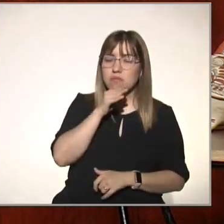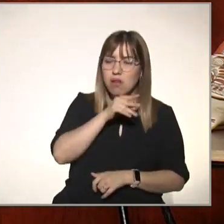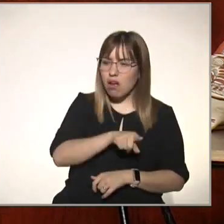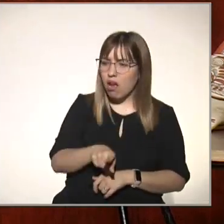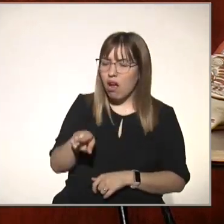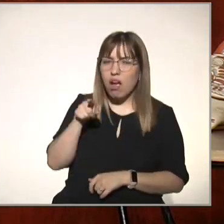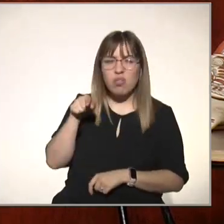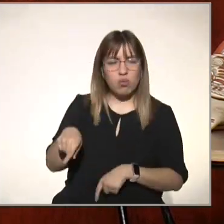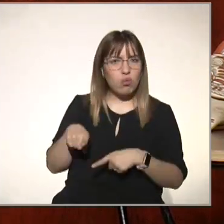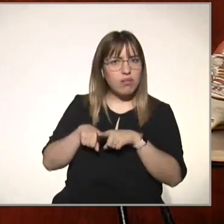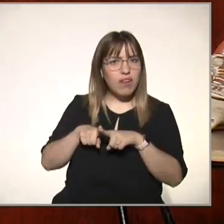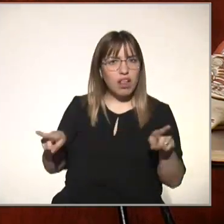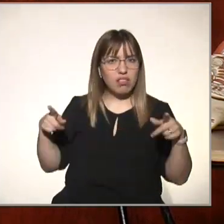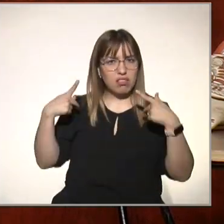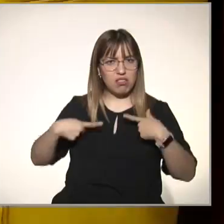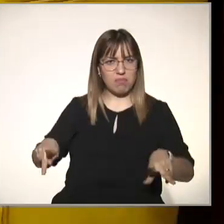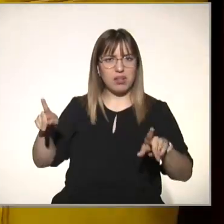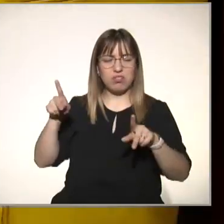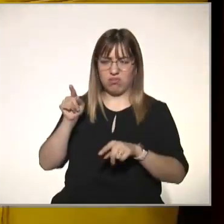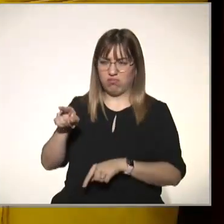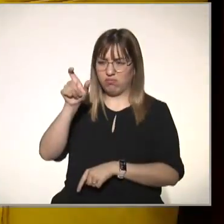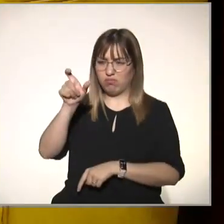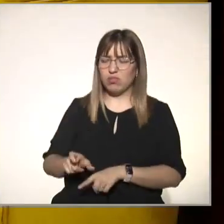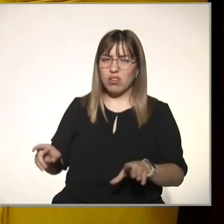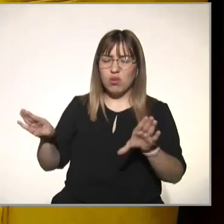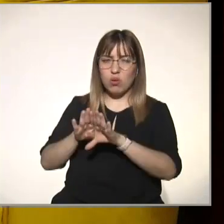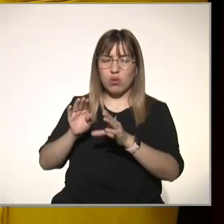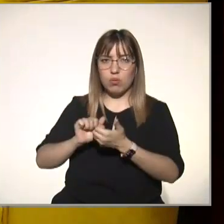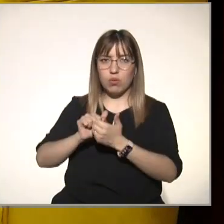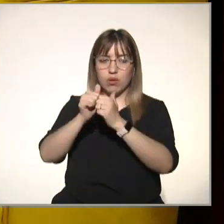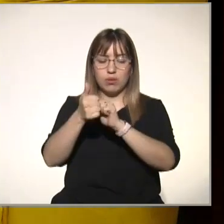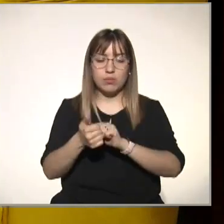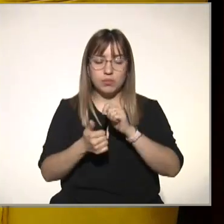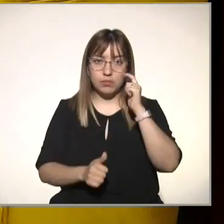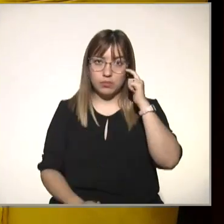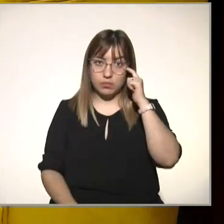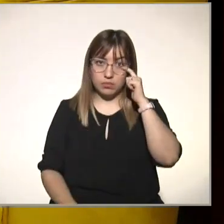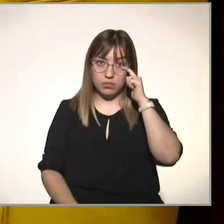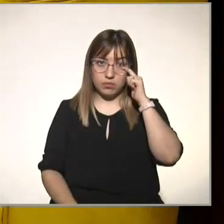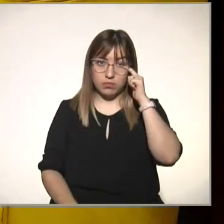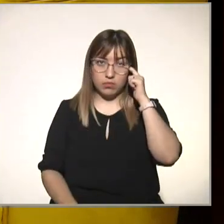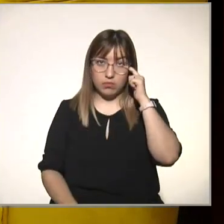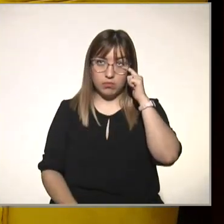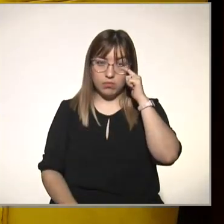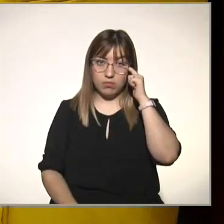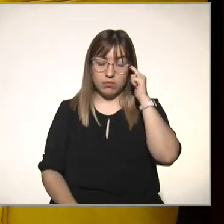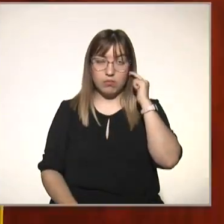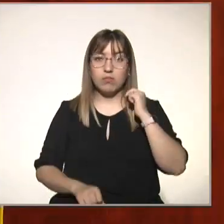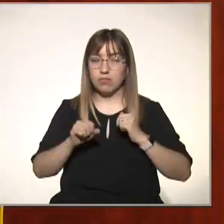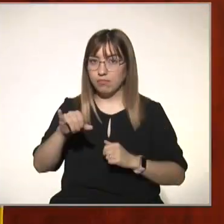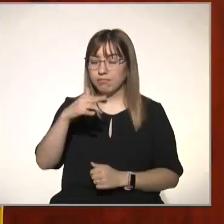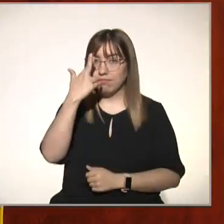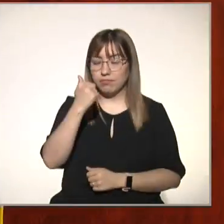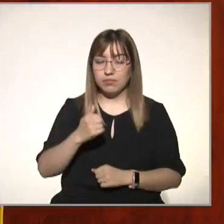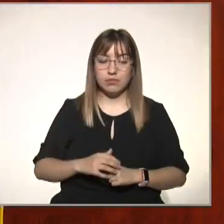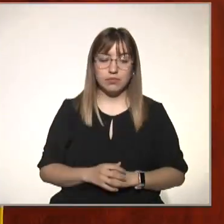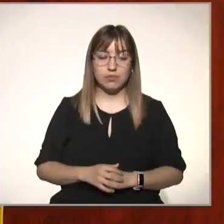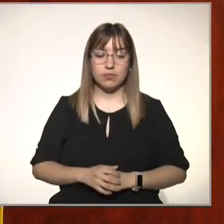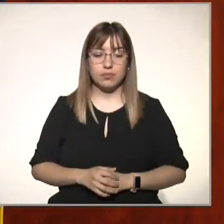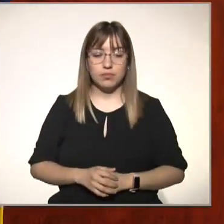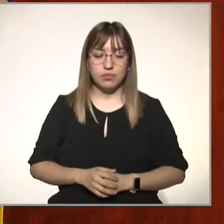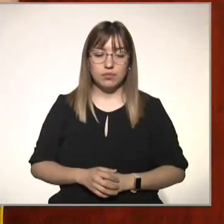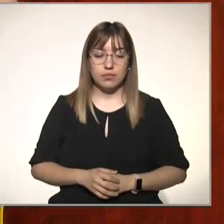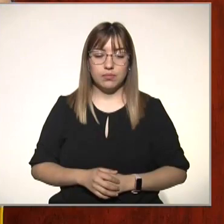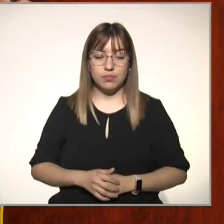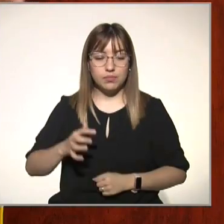otra persona. Tal vez también tendrán que entender que cambiamos. Sí, total. Y esto que decís es fundamental. ¿Por qué? Porque se genera como una especie